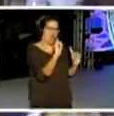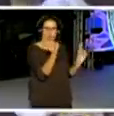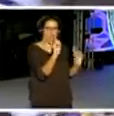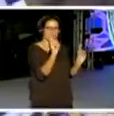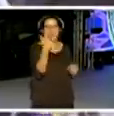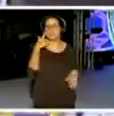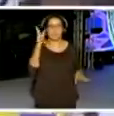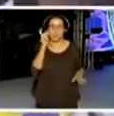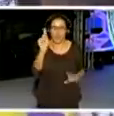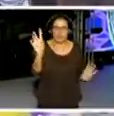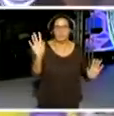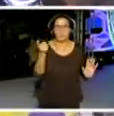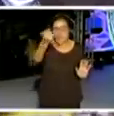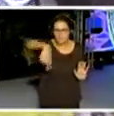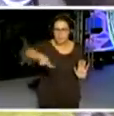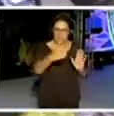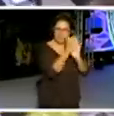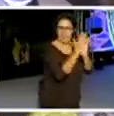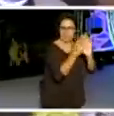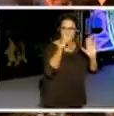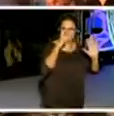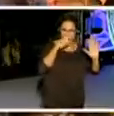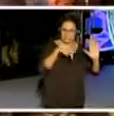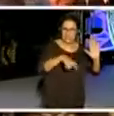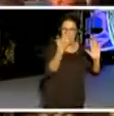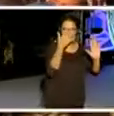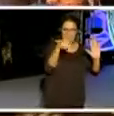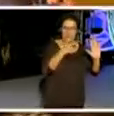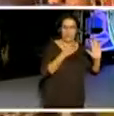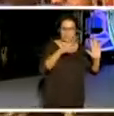A ver, no se oye. ¿A ustedes les gusta el cartel del carnaval de este año?